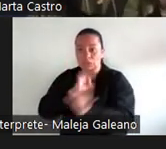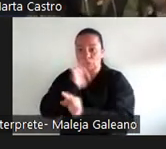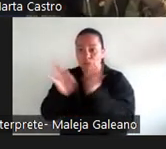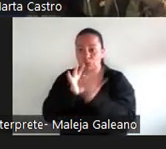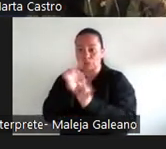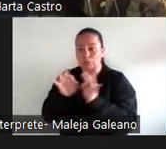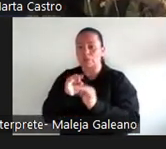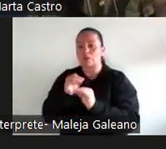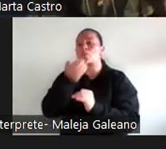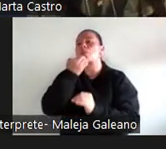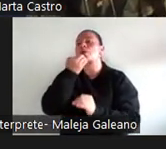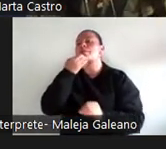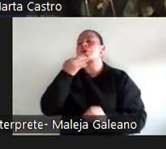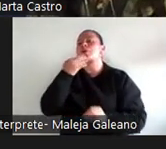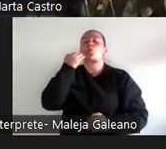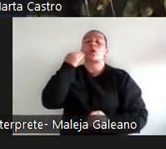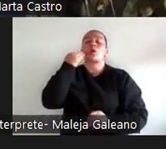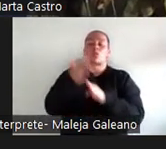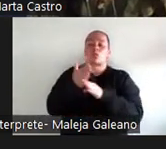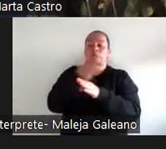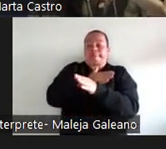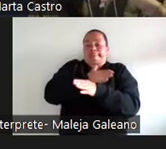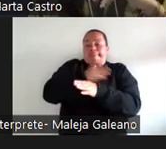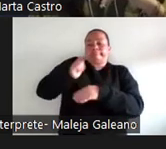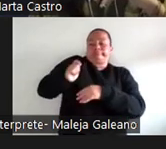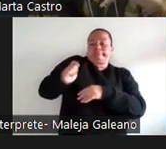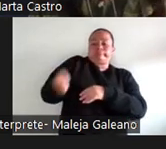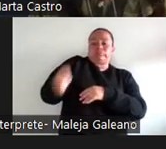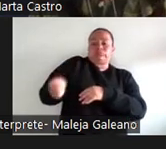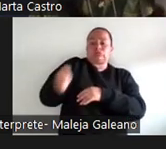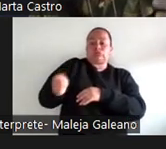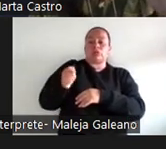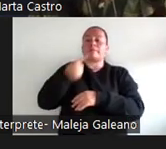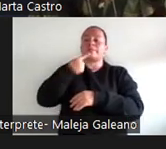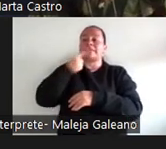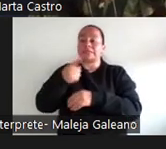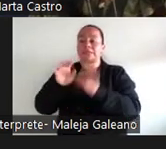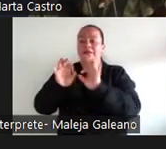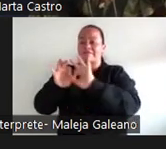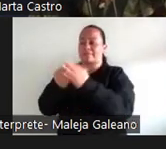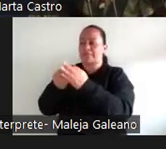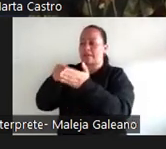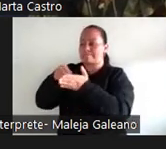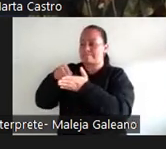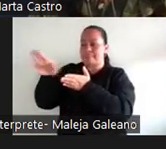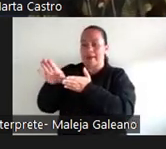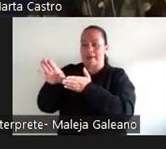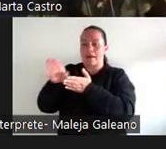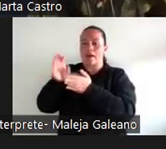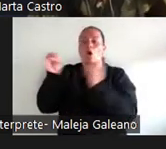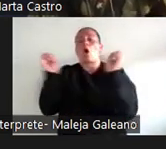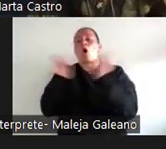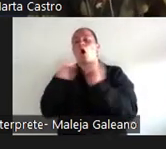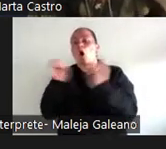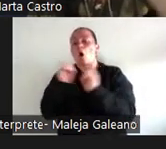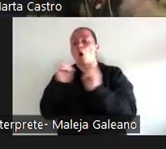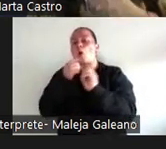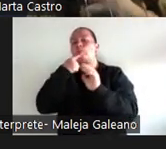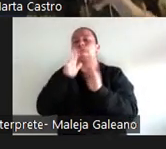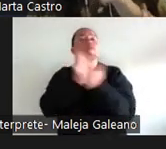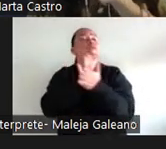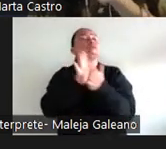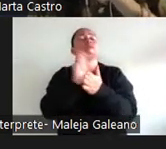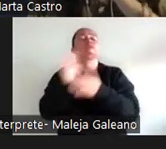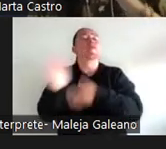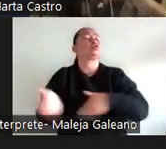sus decisiones exhorta a las familias por eh ser como digamos el el